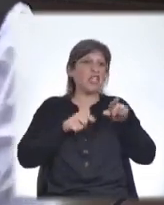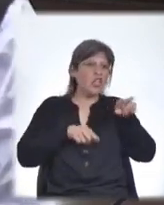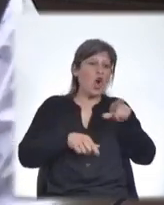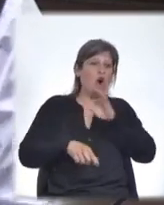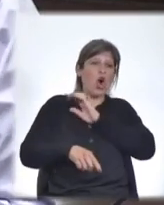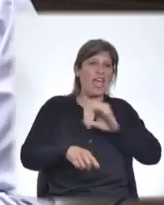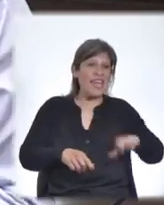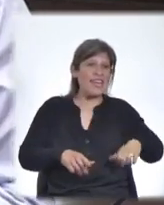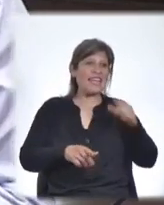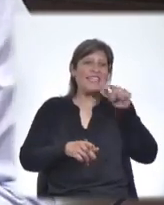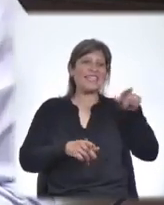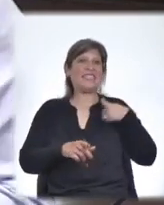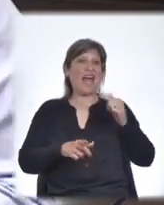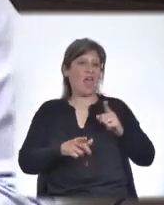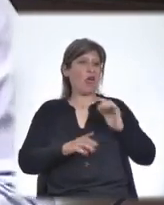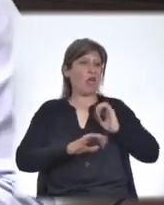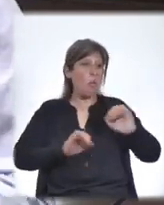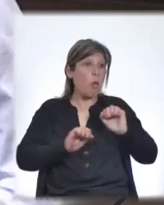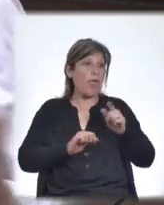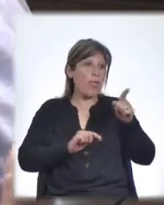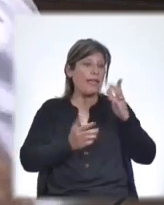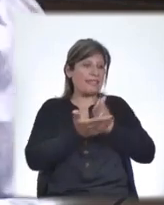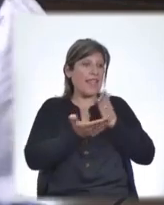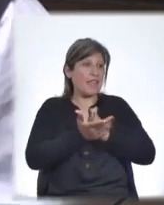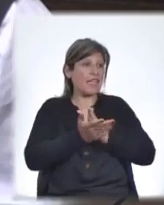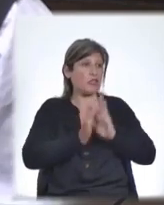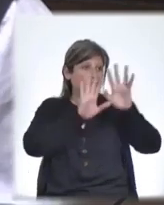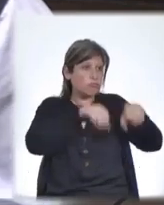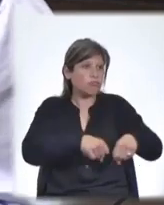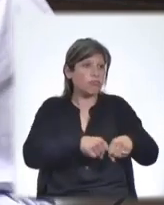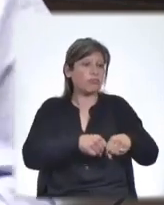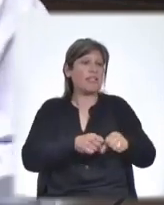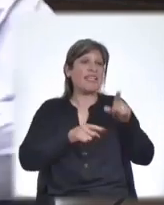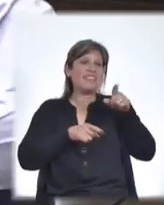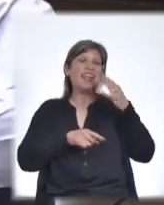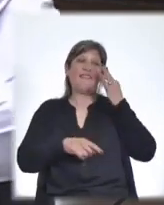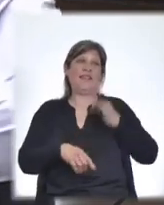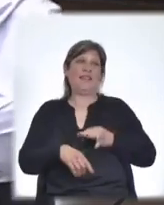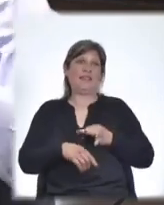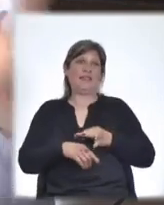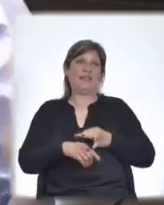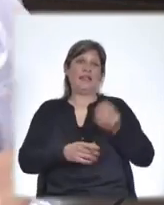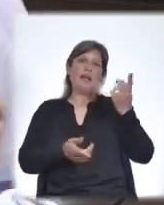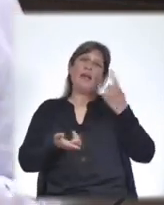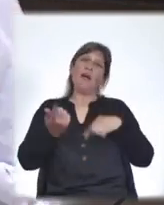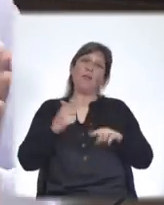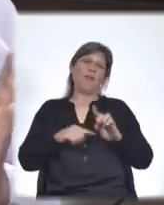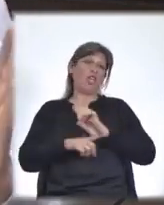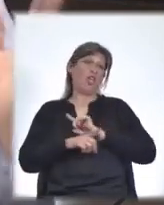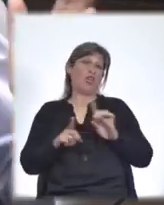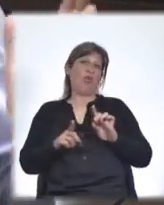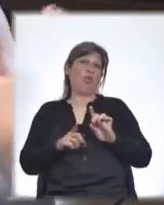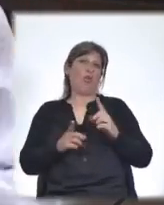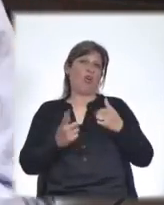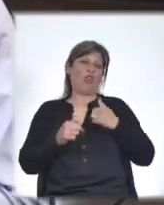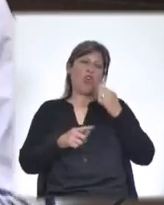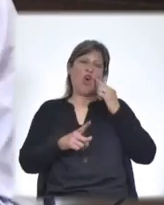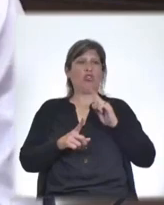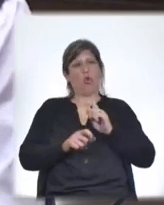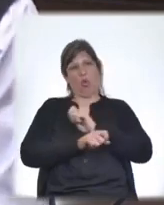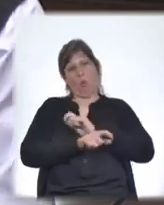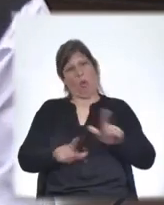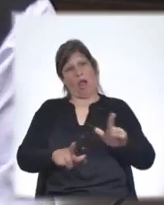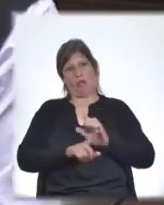permitiendo de que ese derecho se pueda ejercer. Esa es la verdad. Pero no todo es tan perverso,